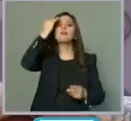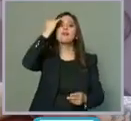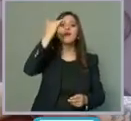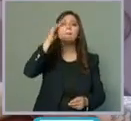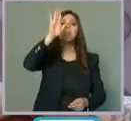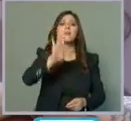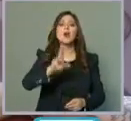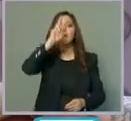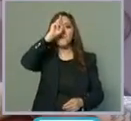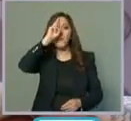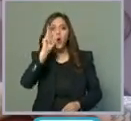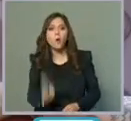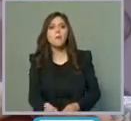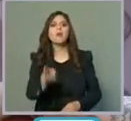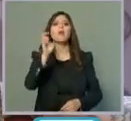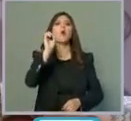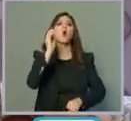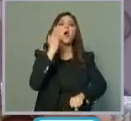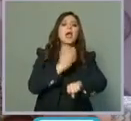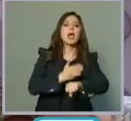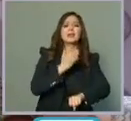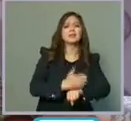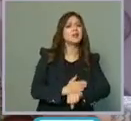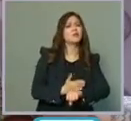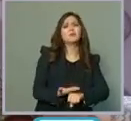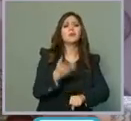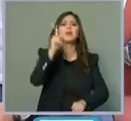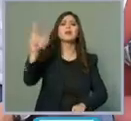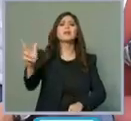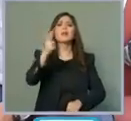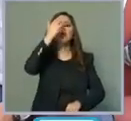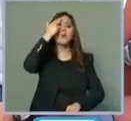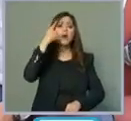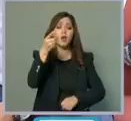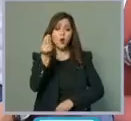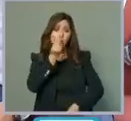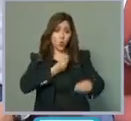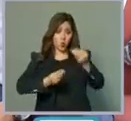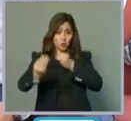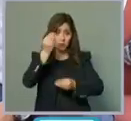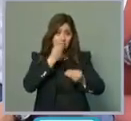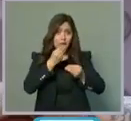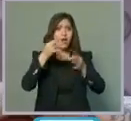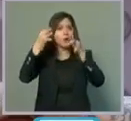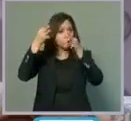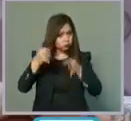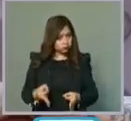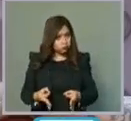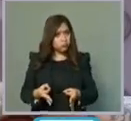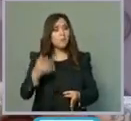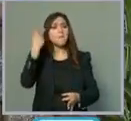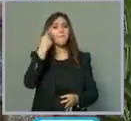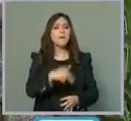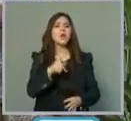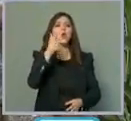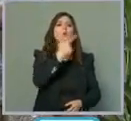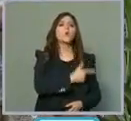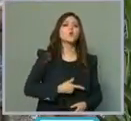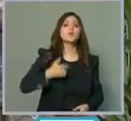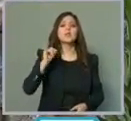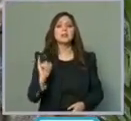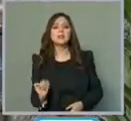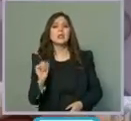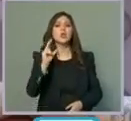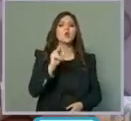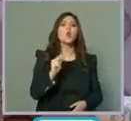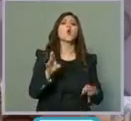de sentir castigo. Recordemos que una buena alimentación incluye no nada más que los nutrimentos sean correctos, sino que te cause placer. Entonces, ¿cómo le vamos a